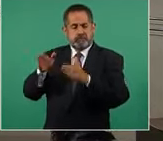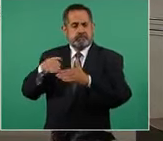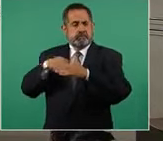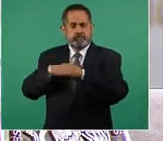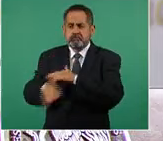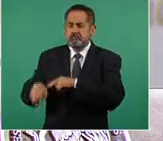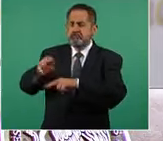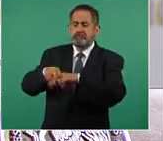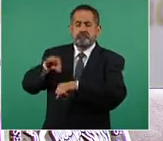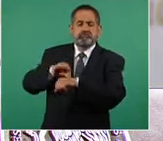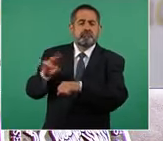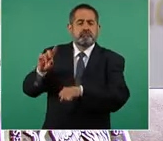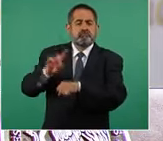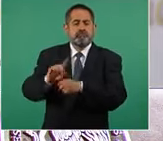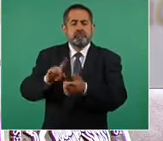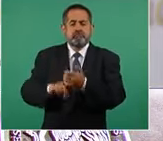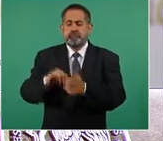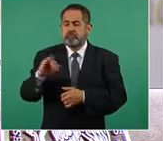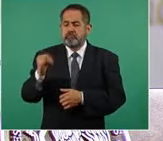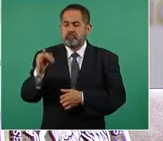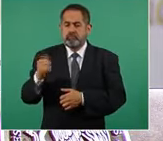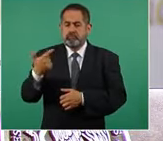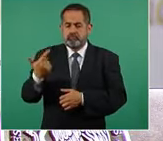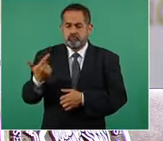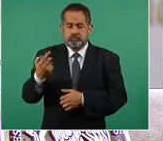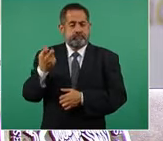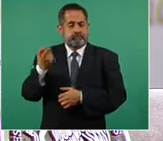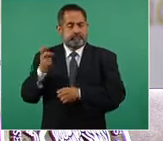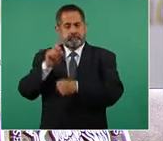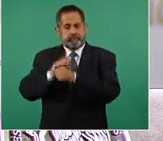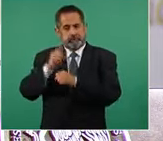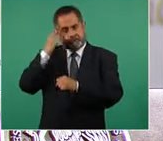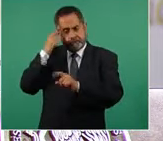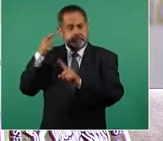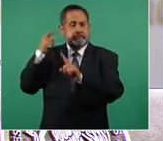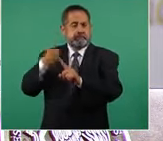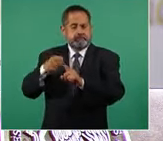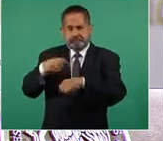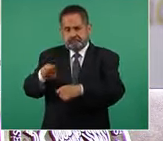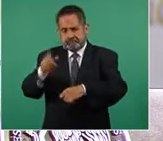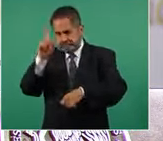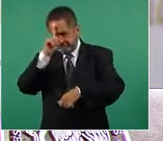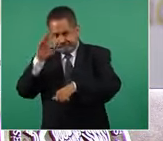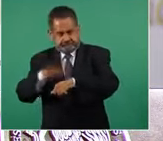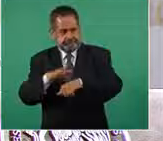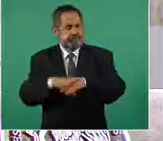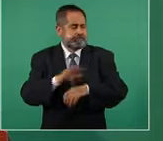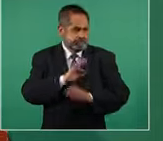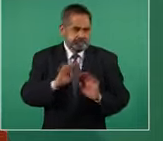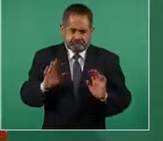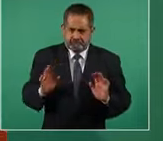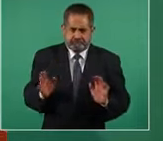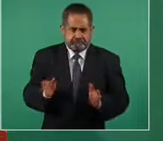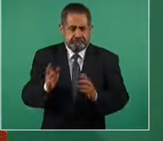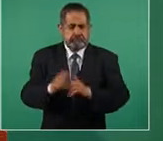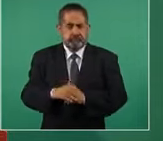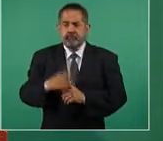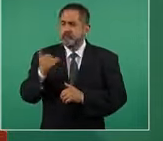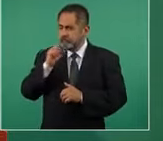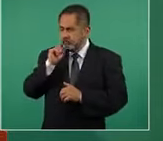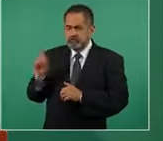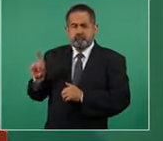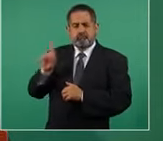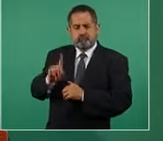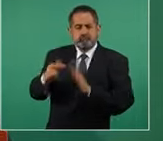7 de junio, que es lo que se está planteando como Secretaría y lo que recomendamos. Bajo la situación de las recomendaciones